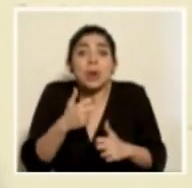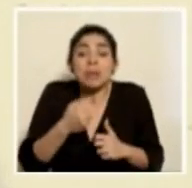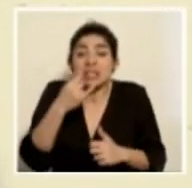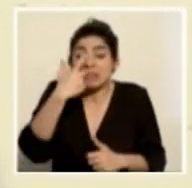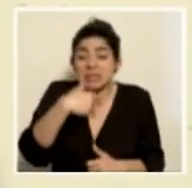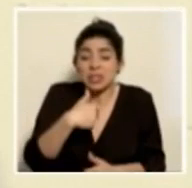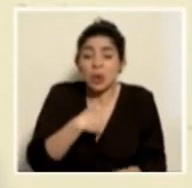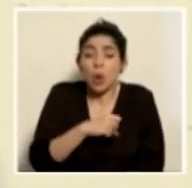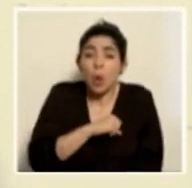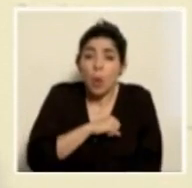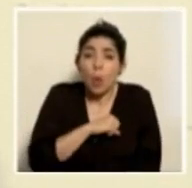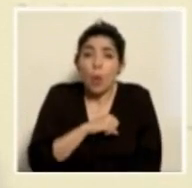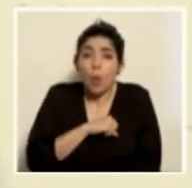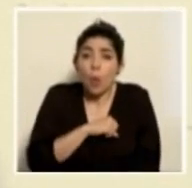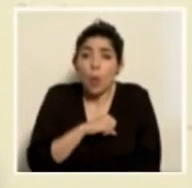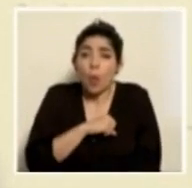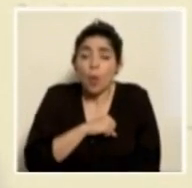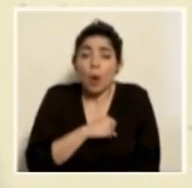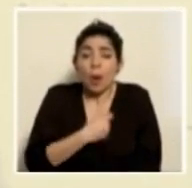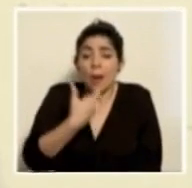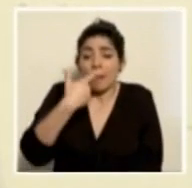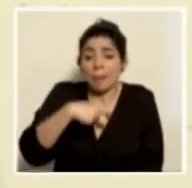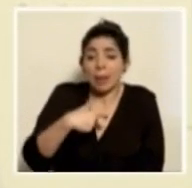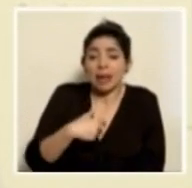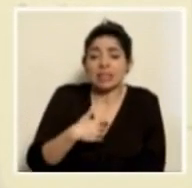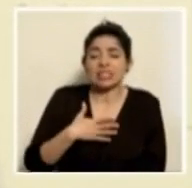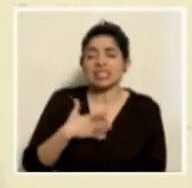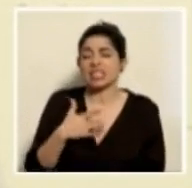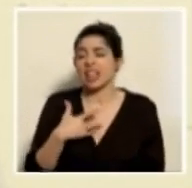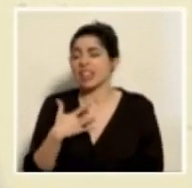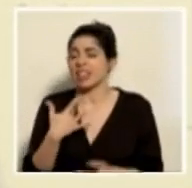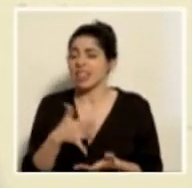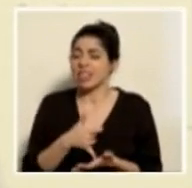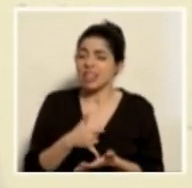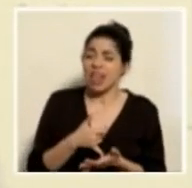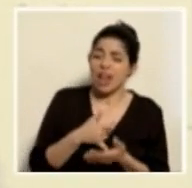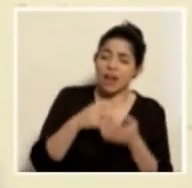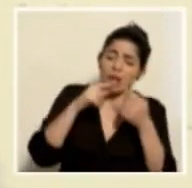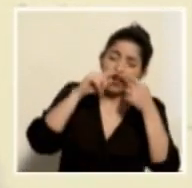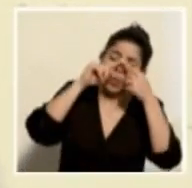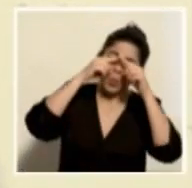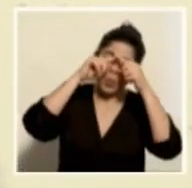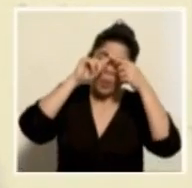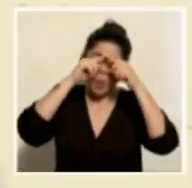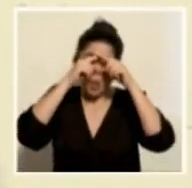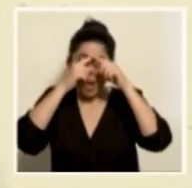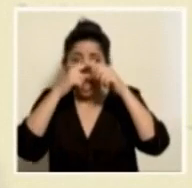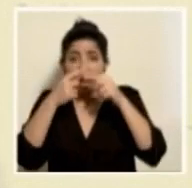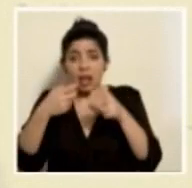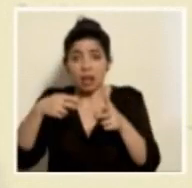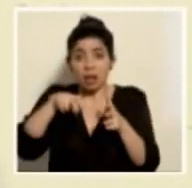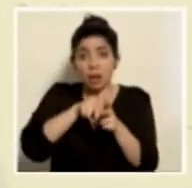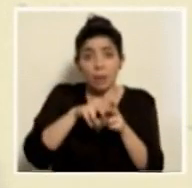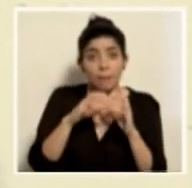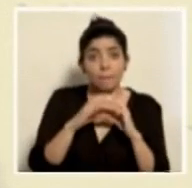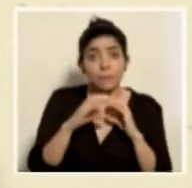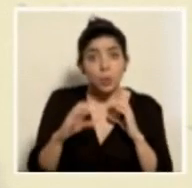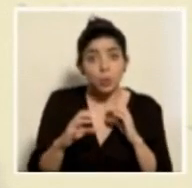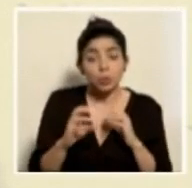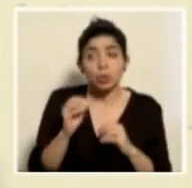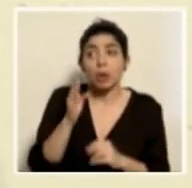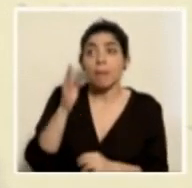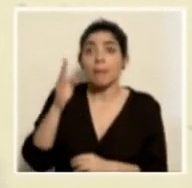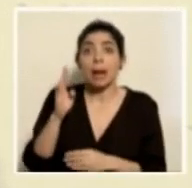anda con tos, cuando anda ahí, se siente débil, ¿verdad?, con dolor de cabeza, y si anda en un bus, si se va a un